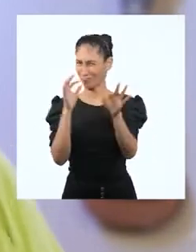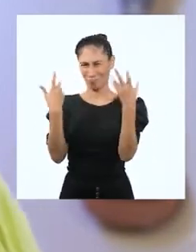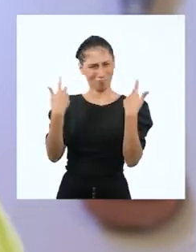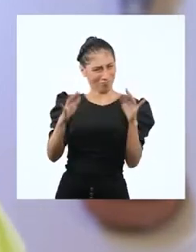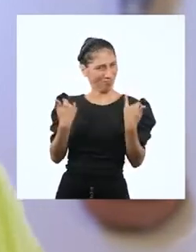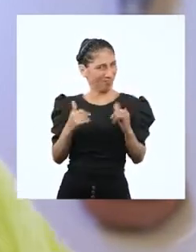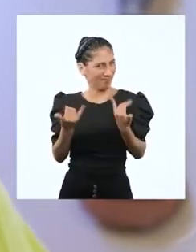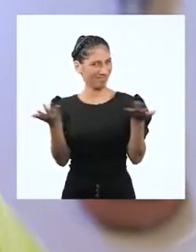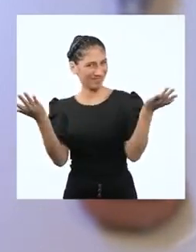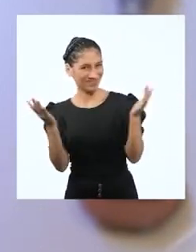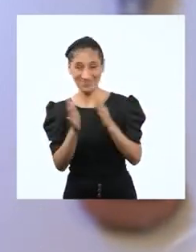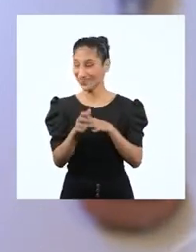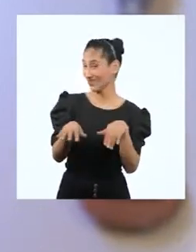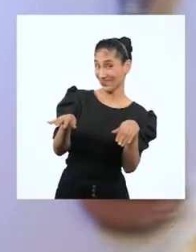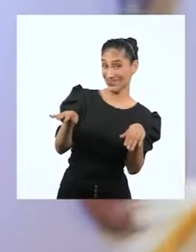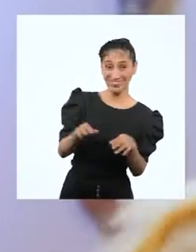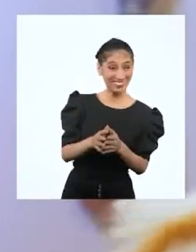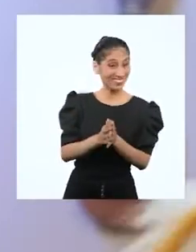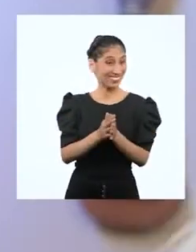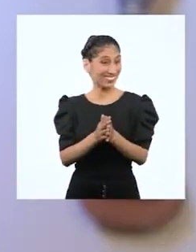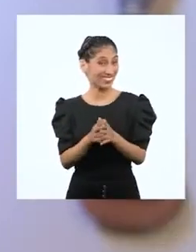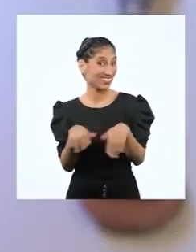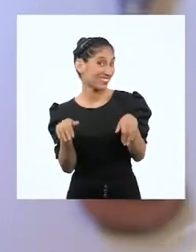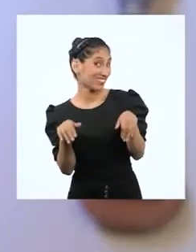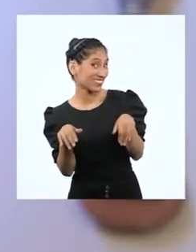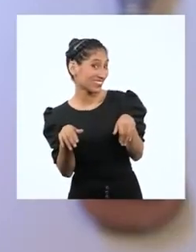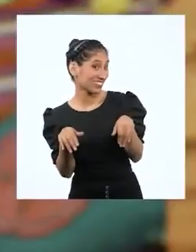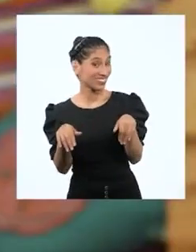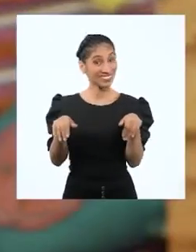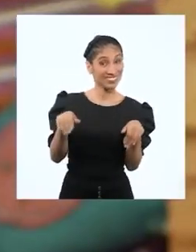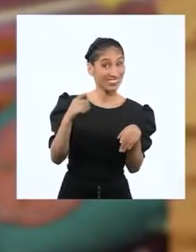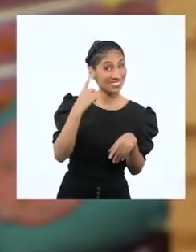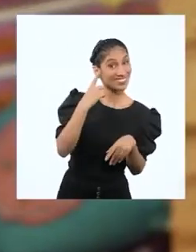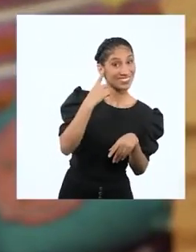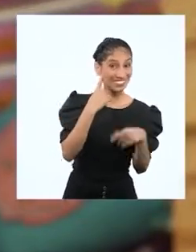como queramos y como podamos.